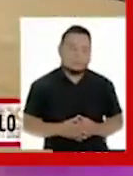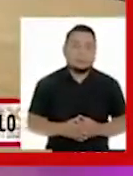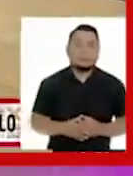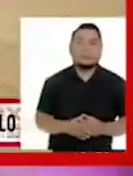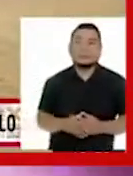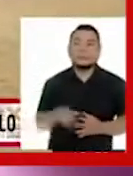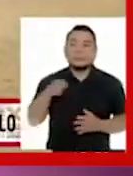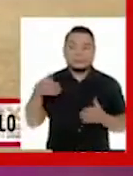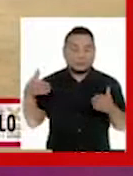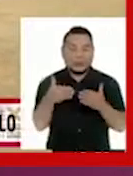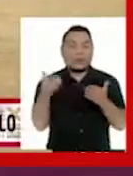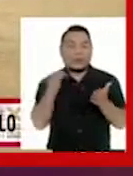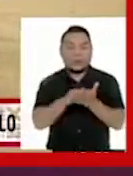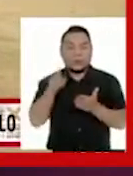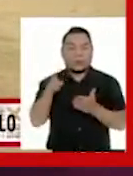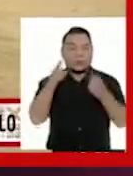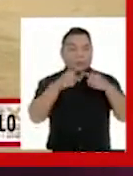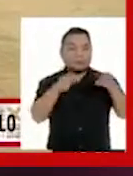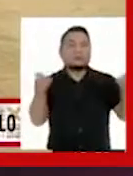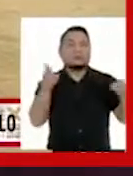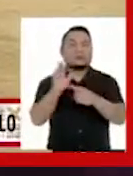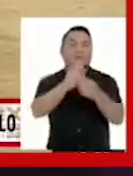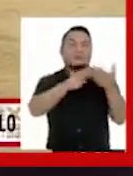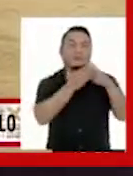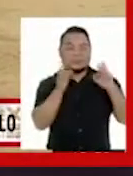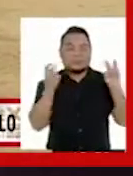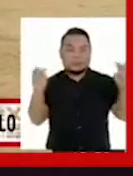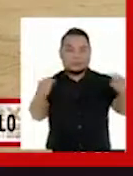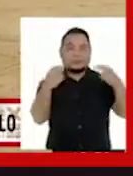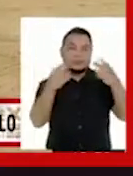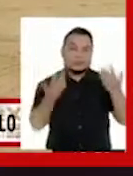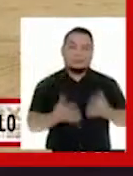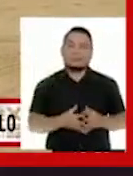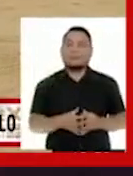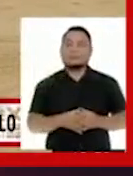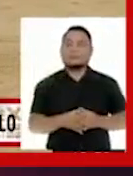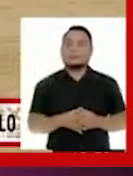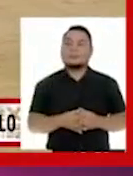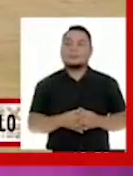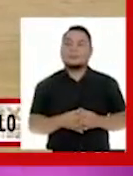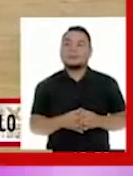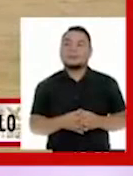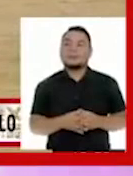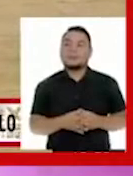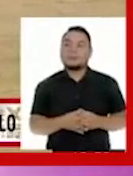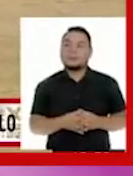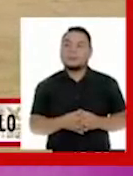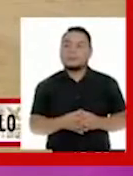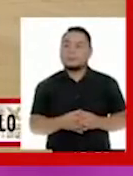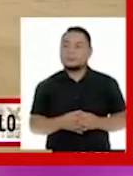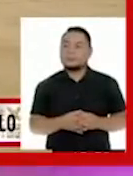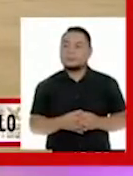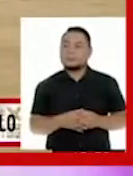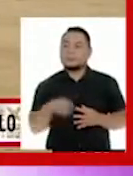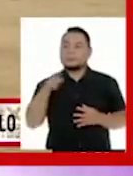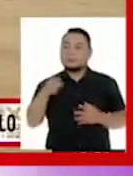por considerar con toda razón que del nombre hacia abajo es una afrenta colonial al país y a los sectores que él representa, ¿cierto?